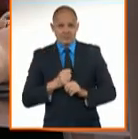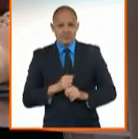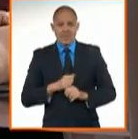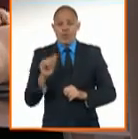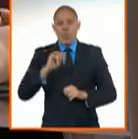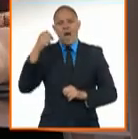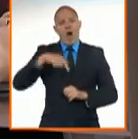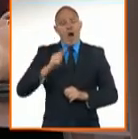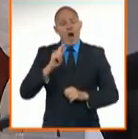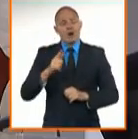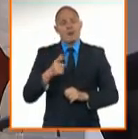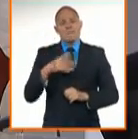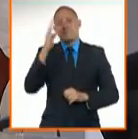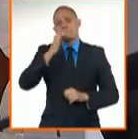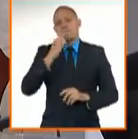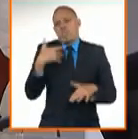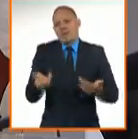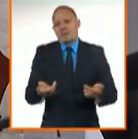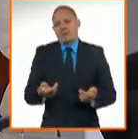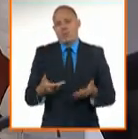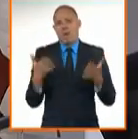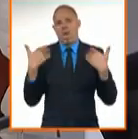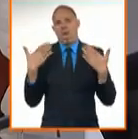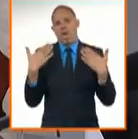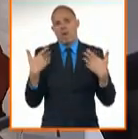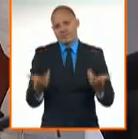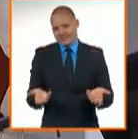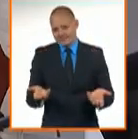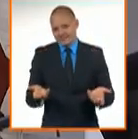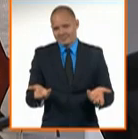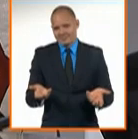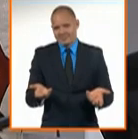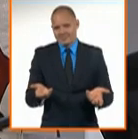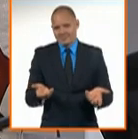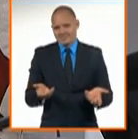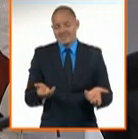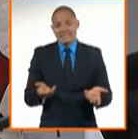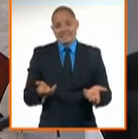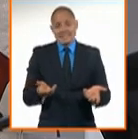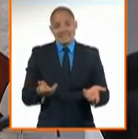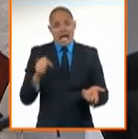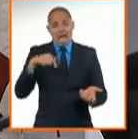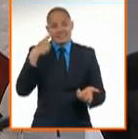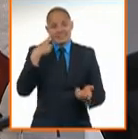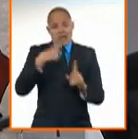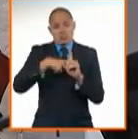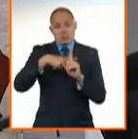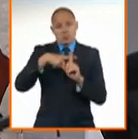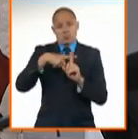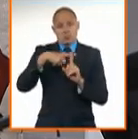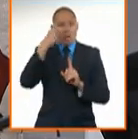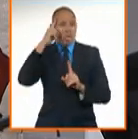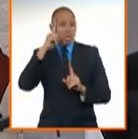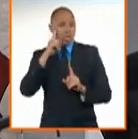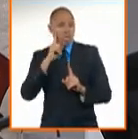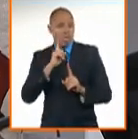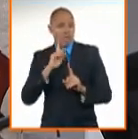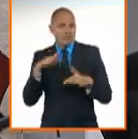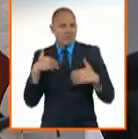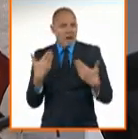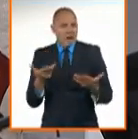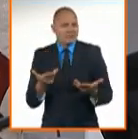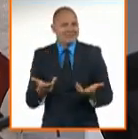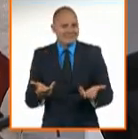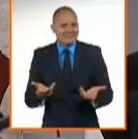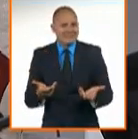que hay en los la elling la incidencia de la temperatura y los incrementos de la temperatura han hecho y